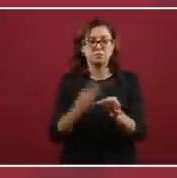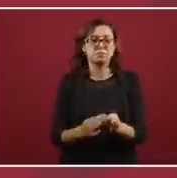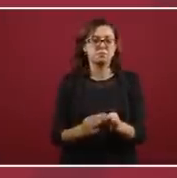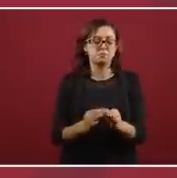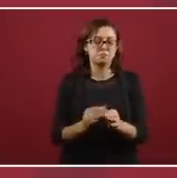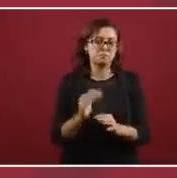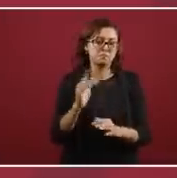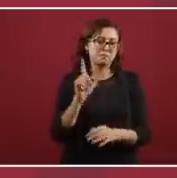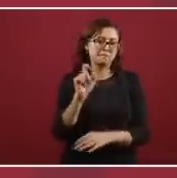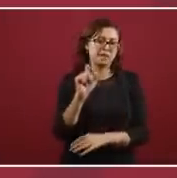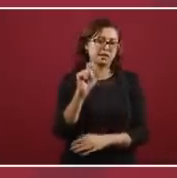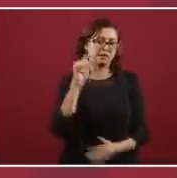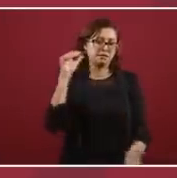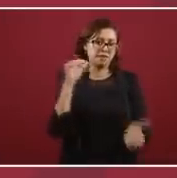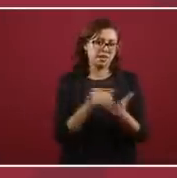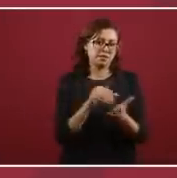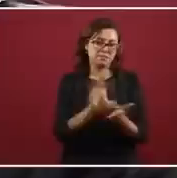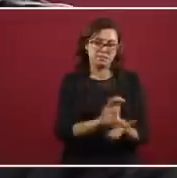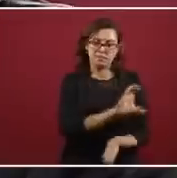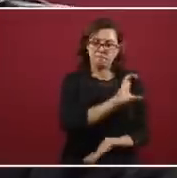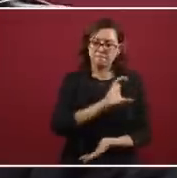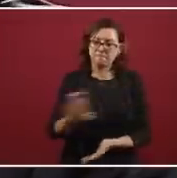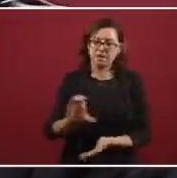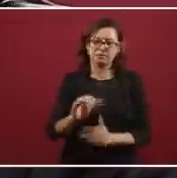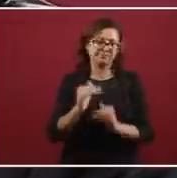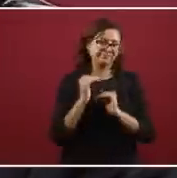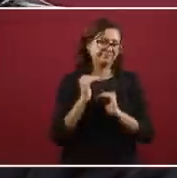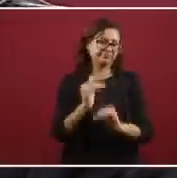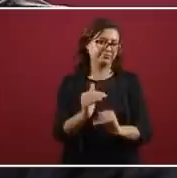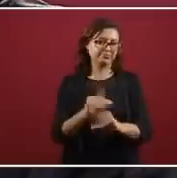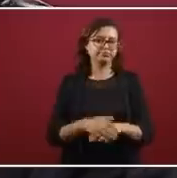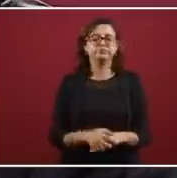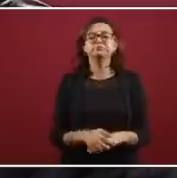Entonces, es un programa muy bueno,